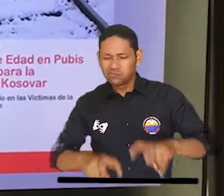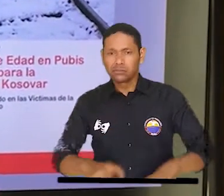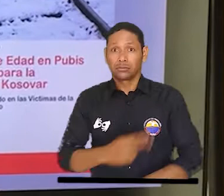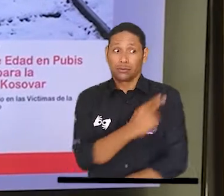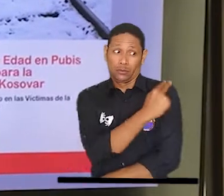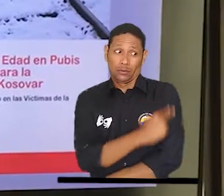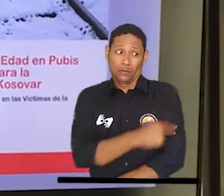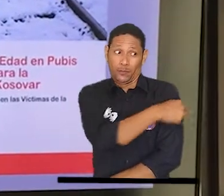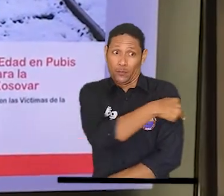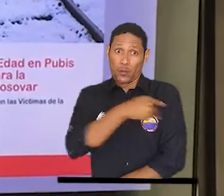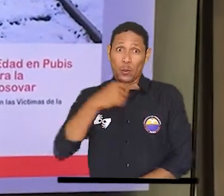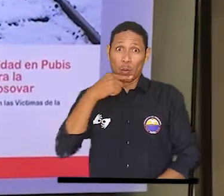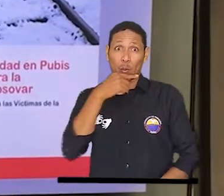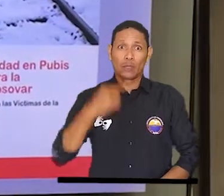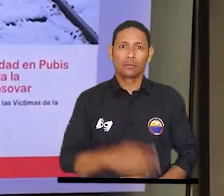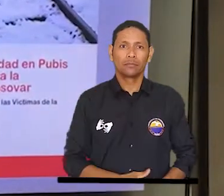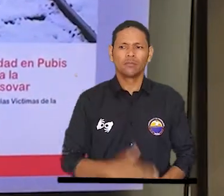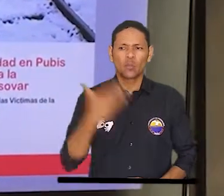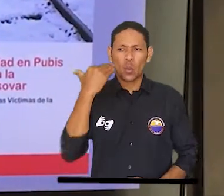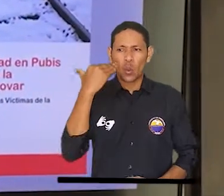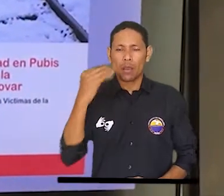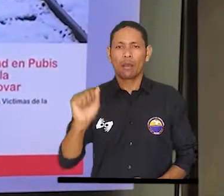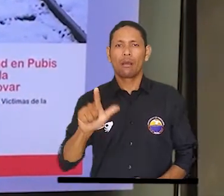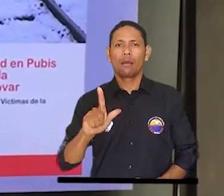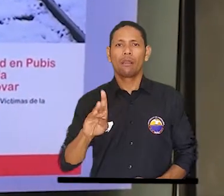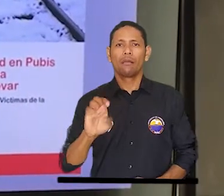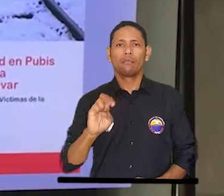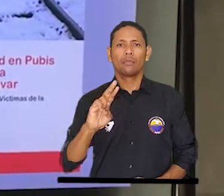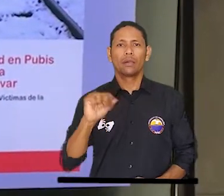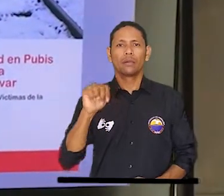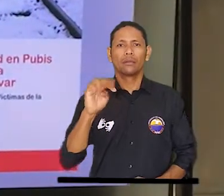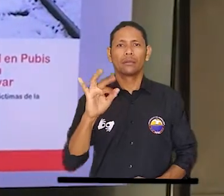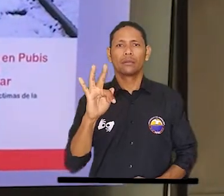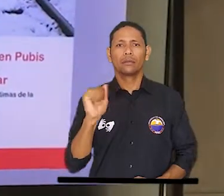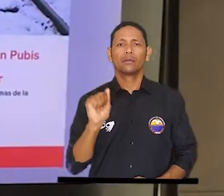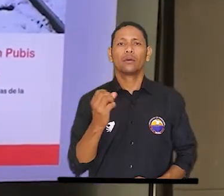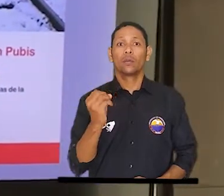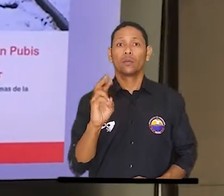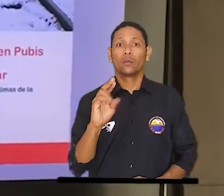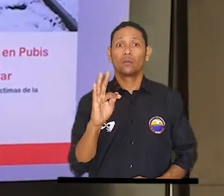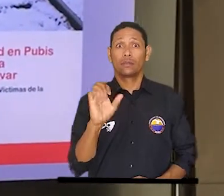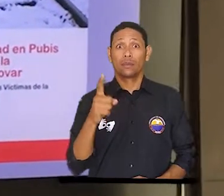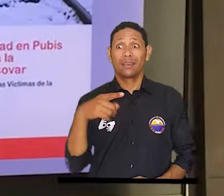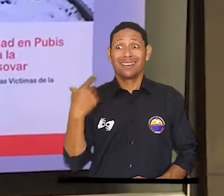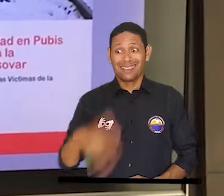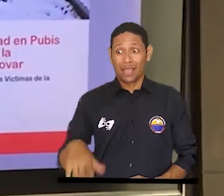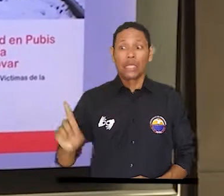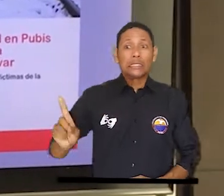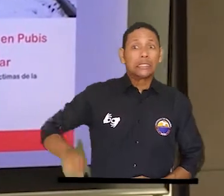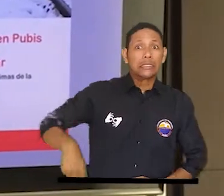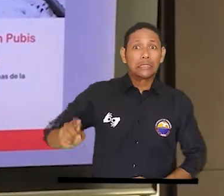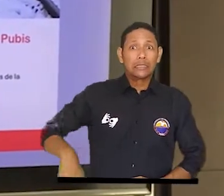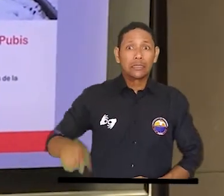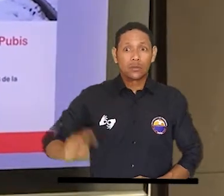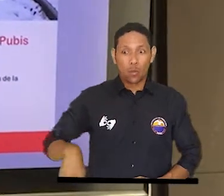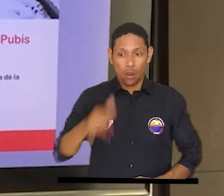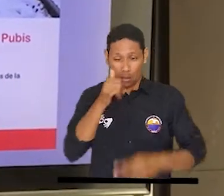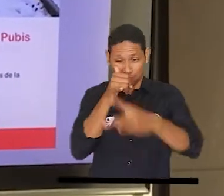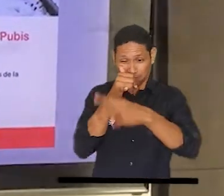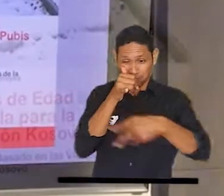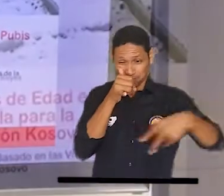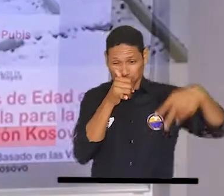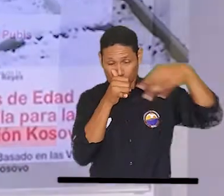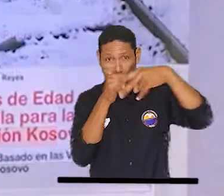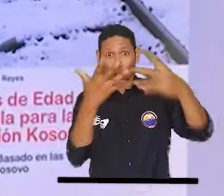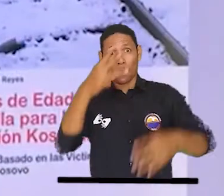Albertina Ortega, la directora de la especialización en antropología forense de la Escuela Nacional de Antropología e Historia